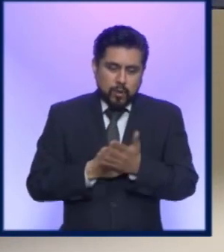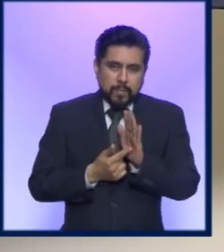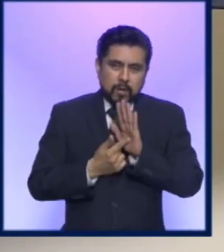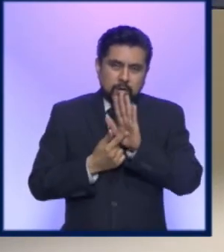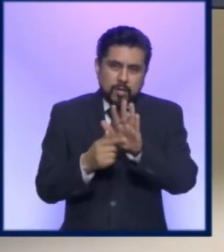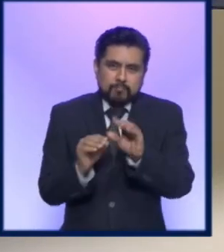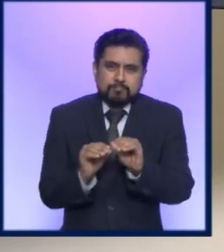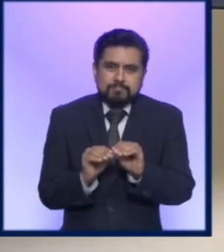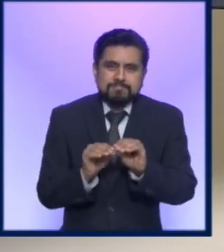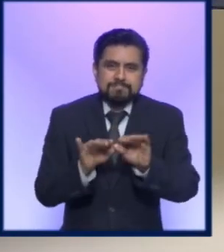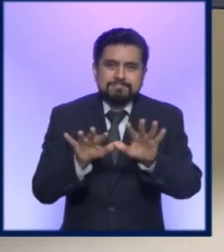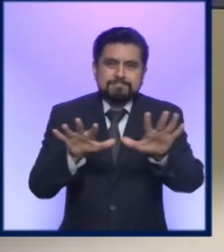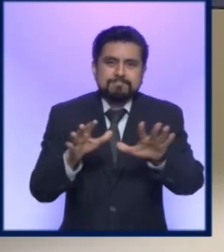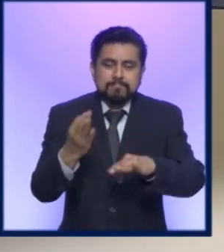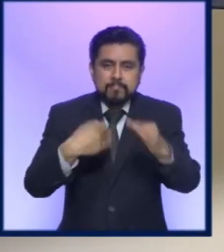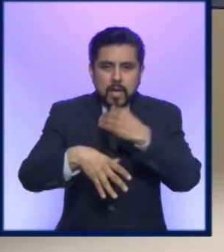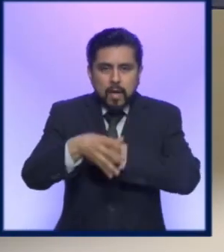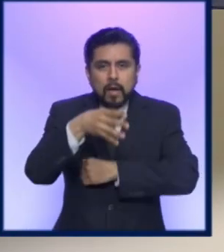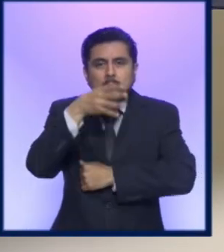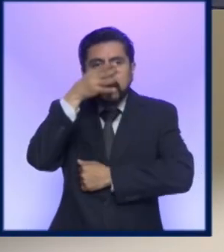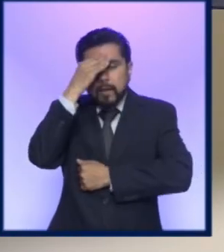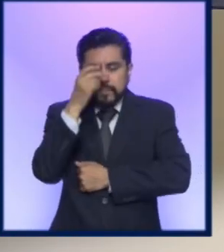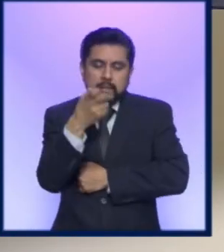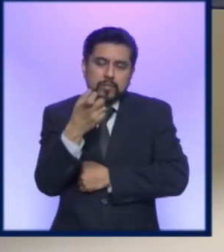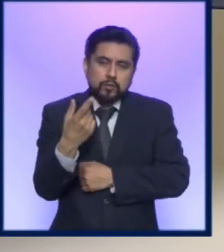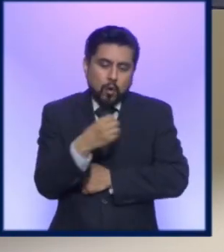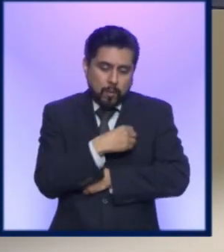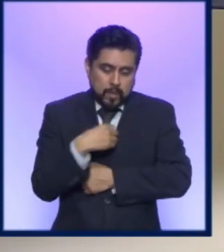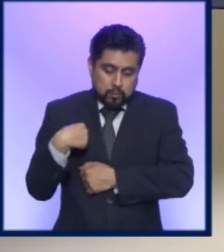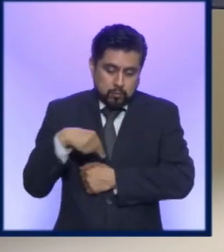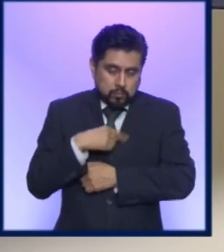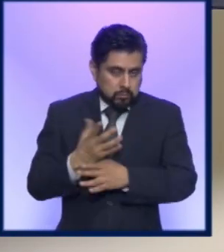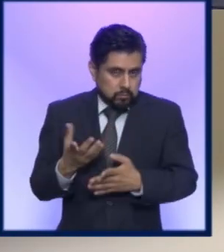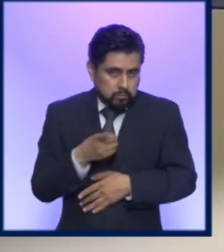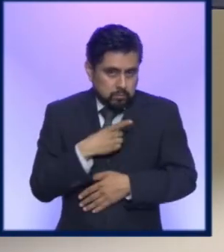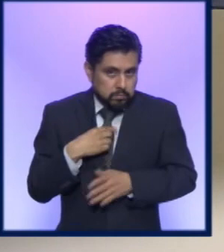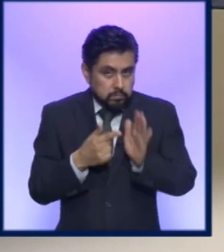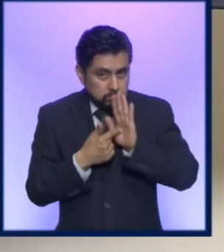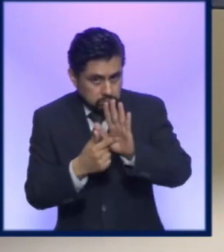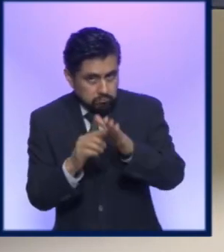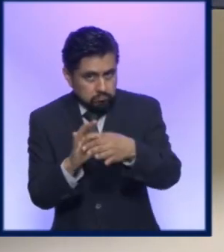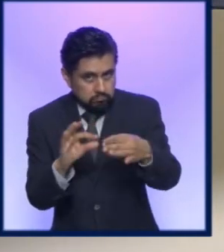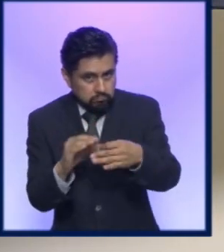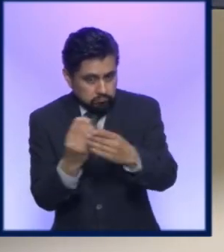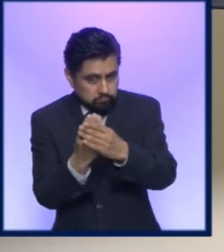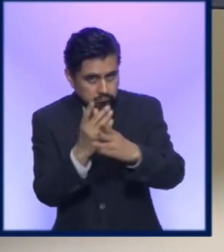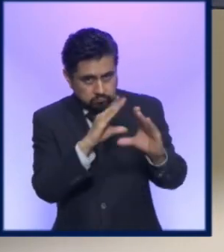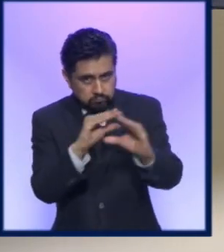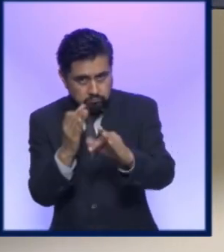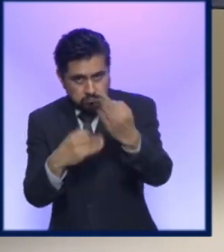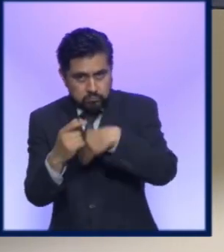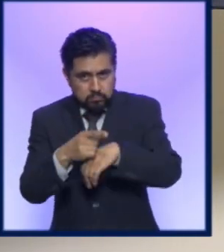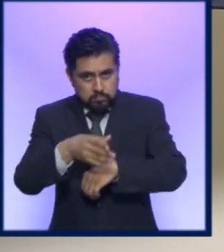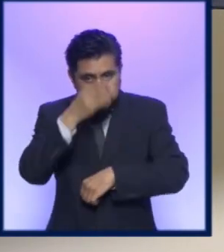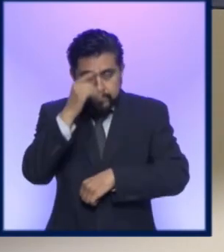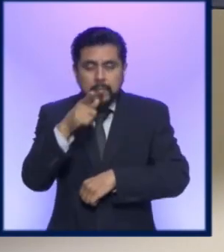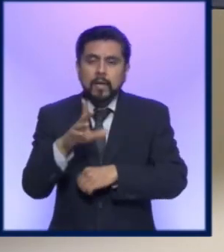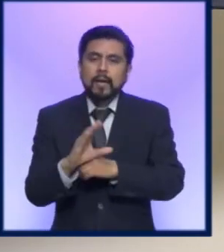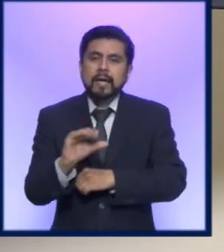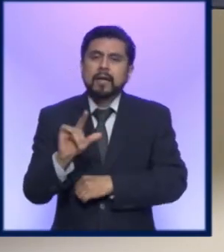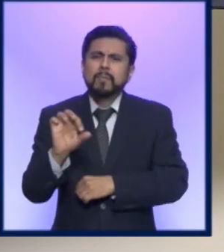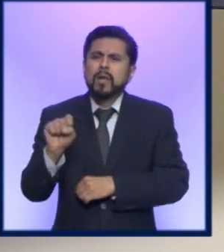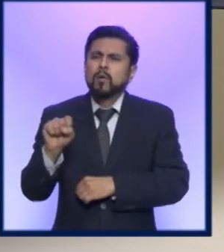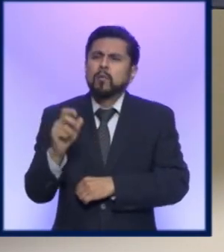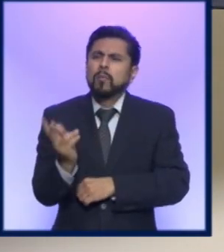difunde porque es también parte de nuestra obligación institucional Y con todo lo que has platicado entonces Carmelo